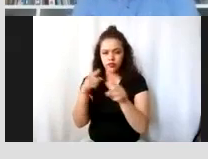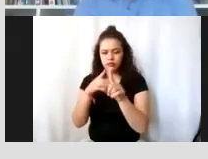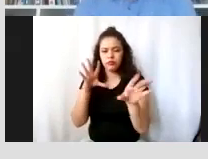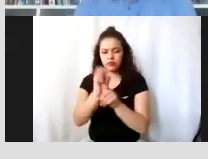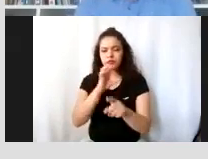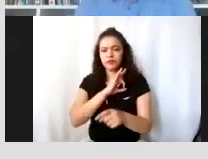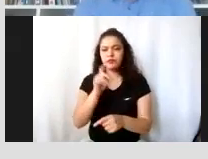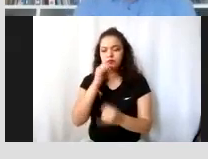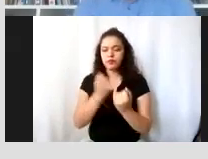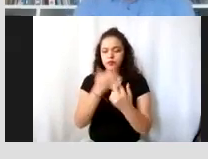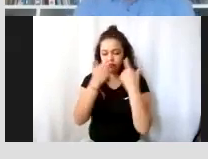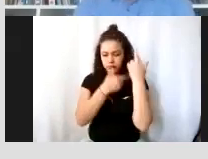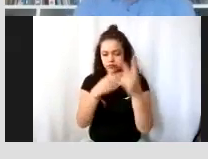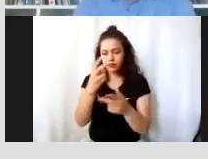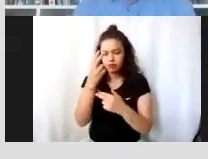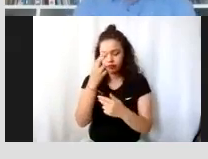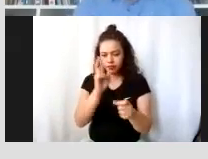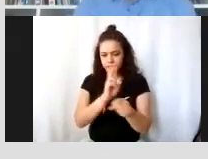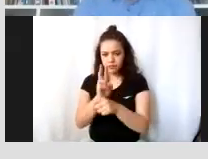confirmar, verificar, corregir,